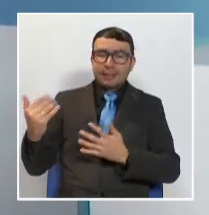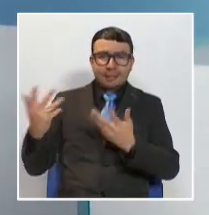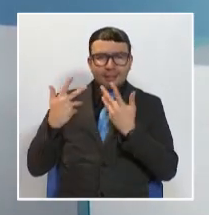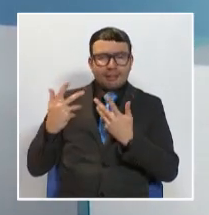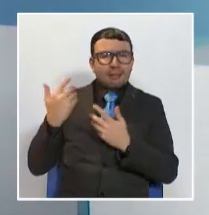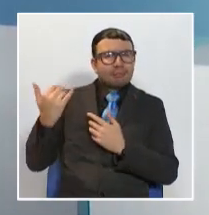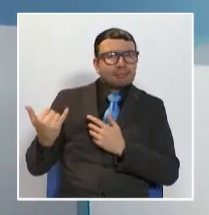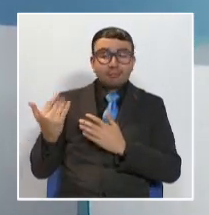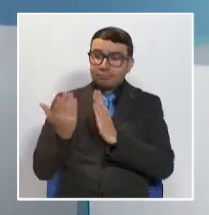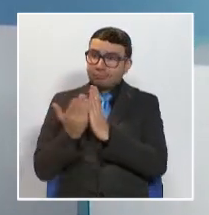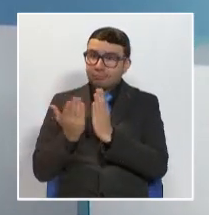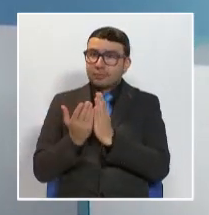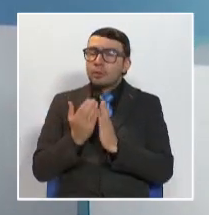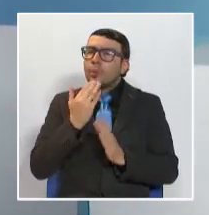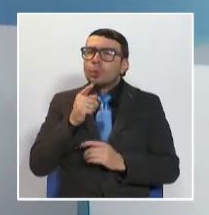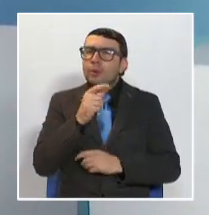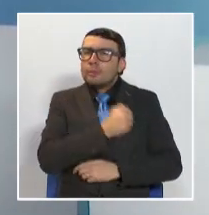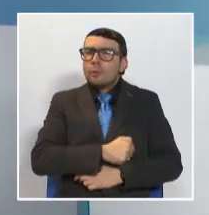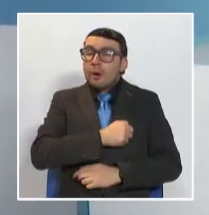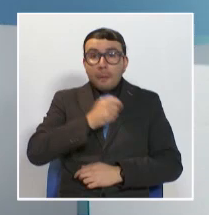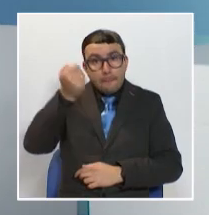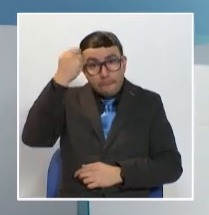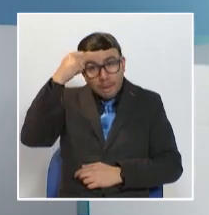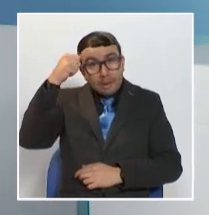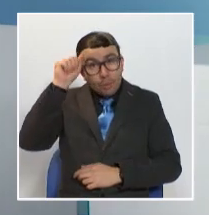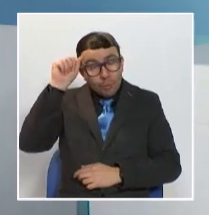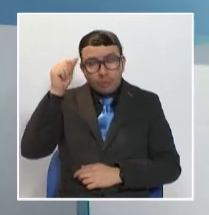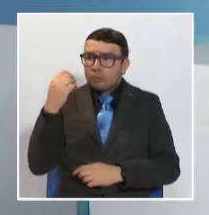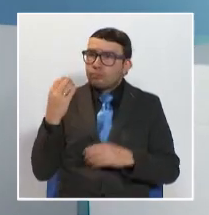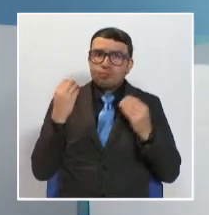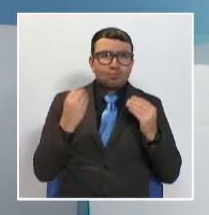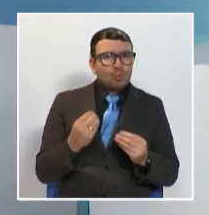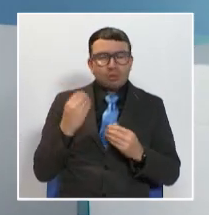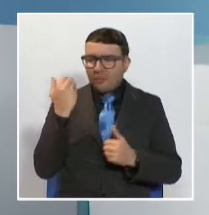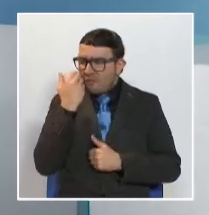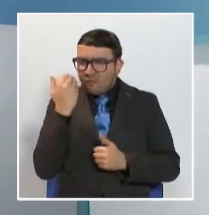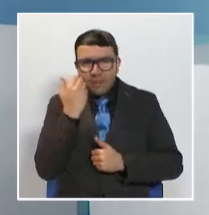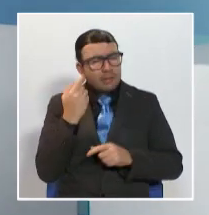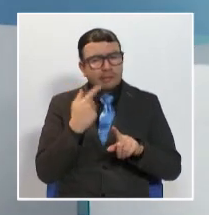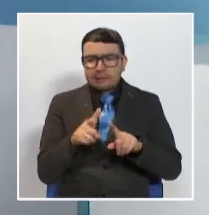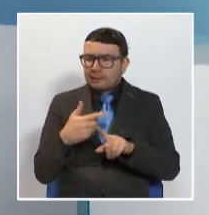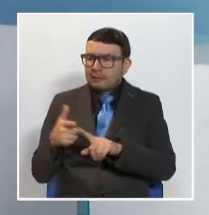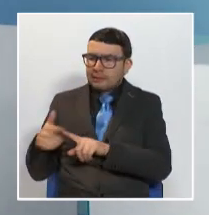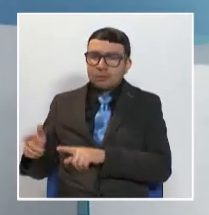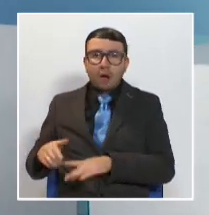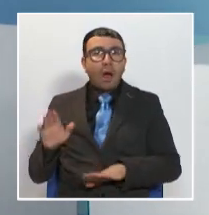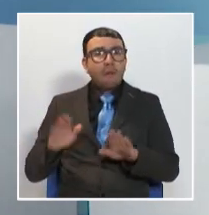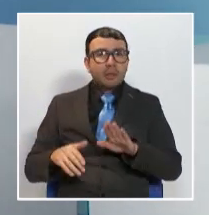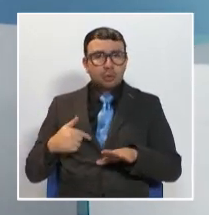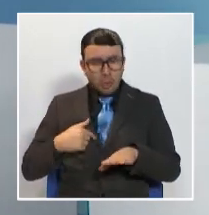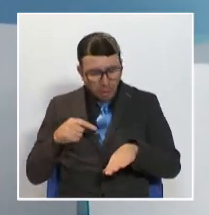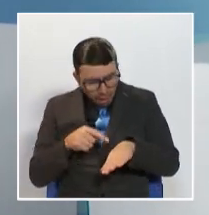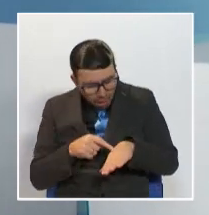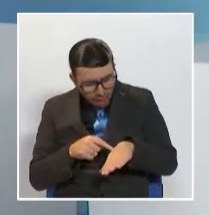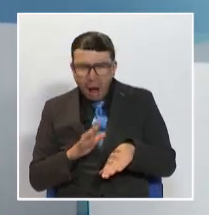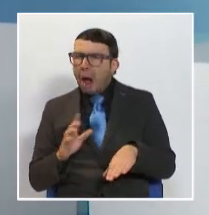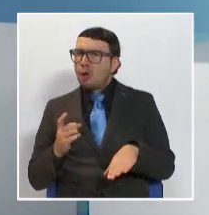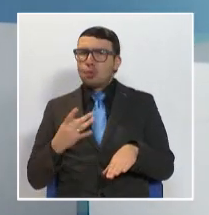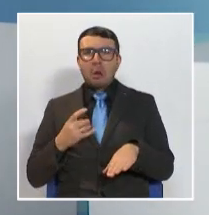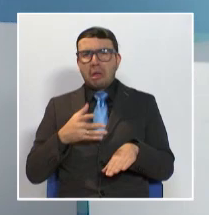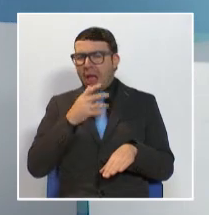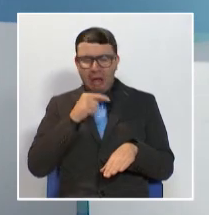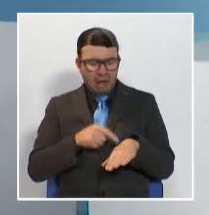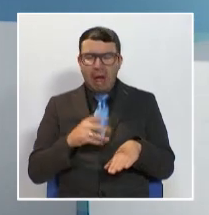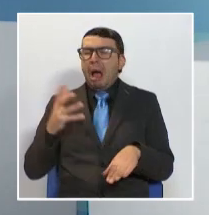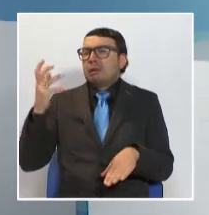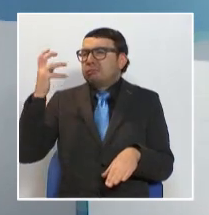ustedes tengan en cuenta que hay muchos tipos de lesiones en la piel y muchas veces porque no nos duele o porque creemos que lleva mucho